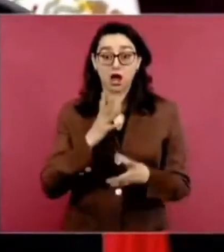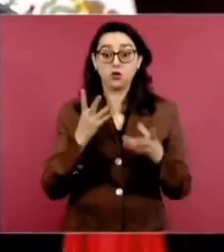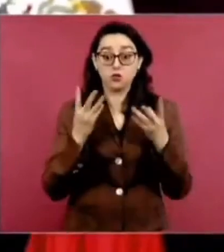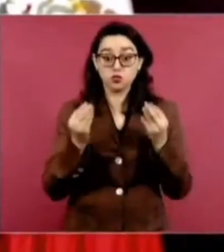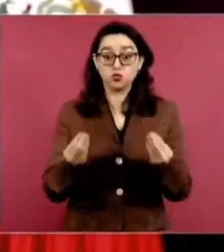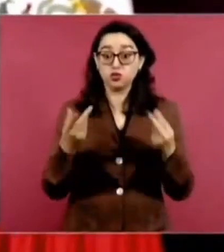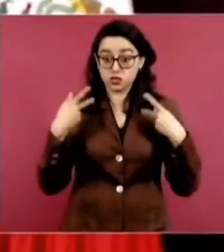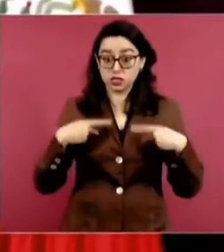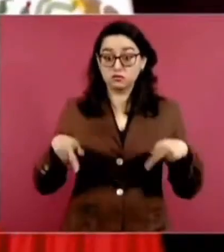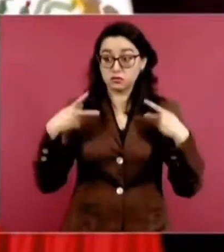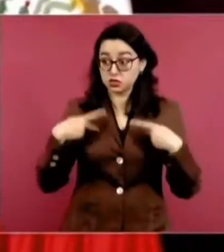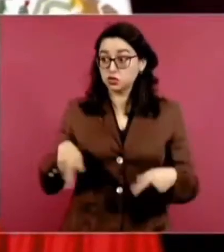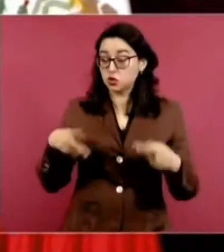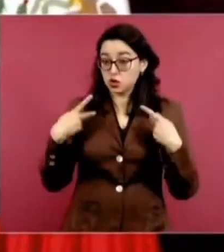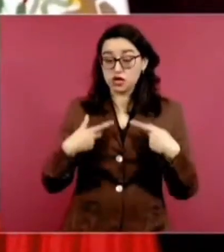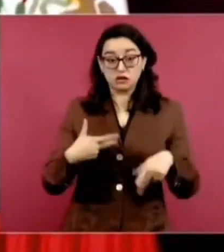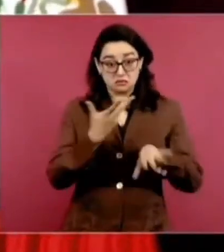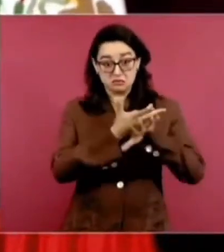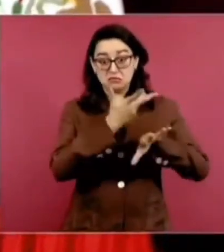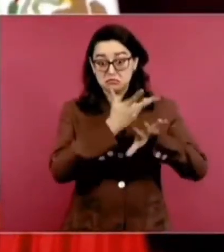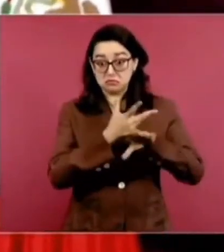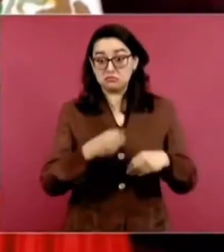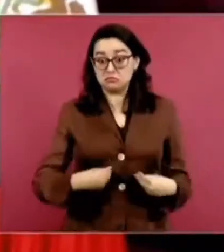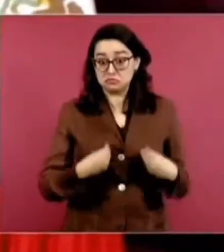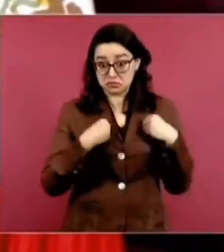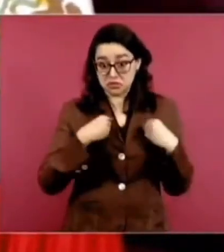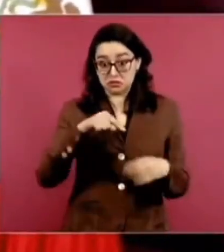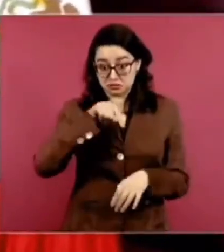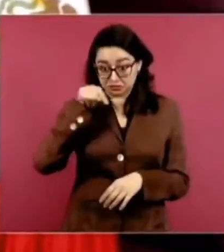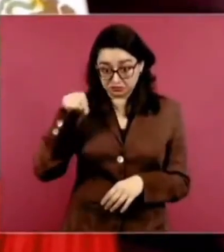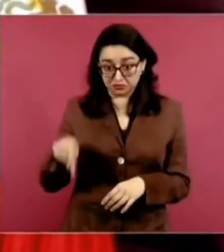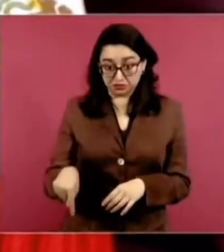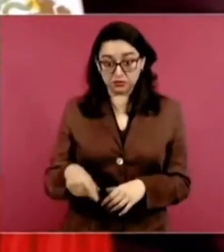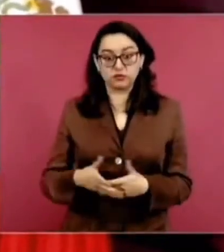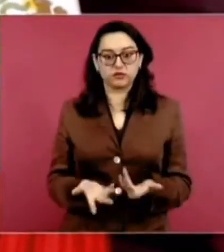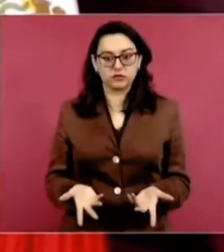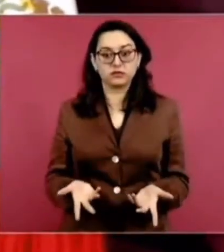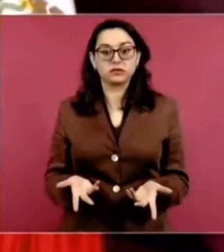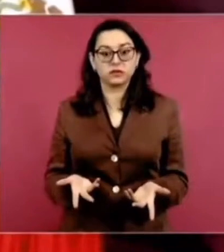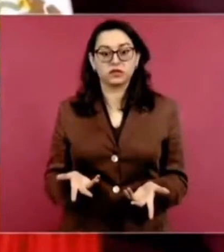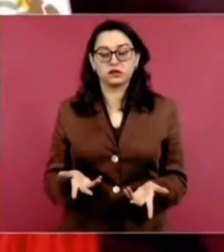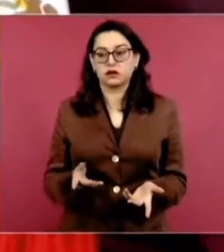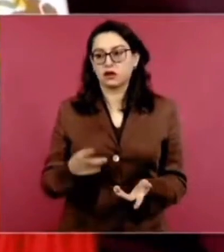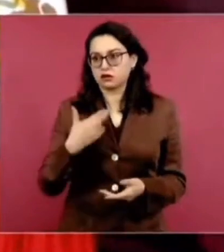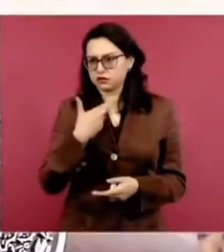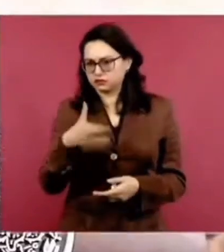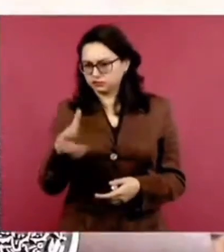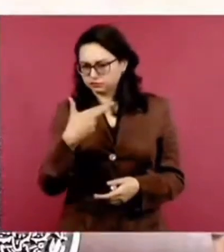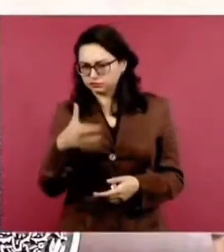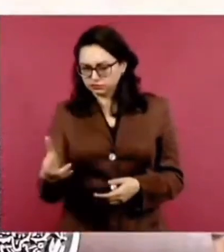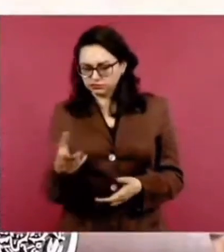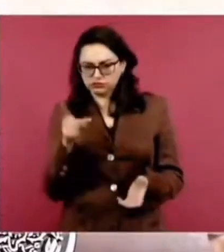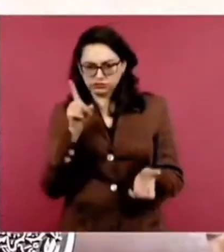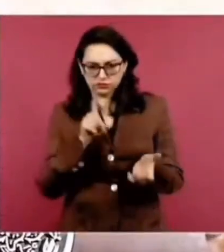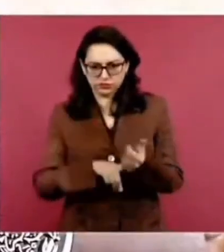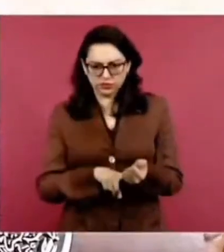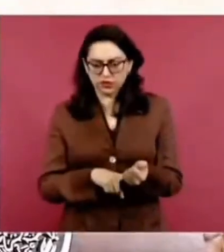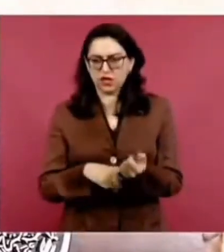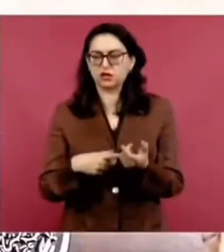van a los restaurantes, pero que tienen que ir porque trabajan en